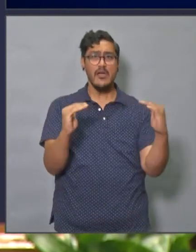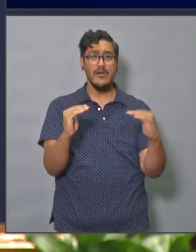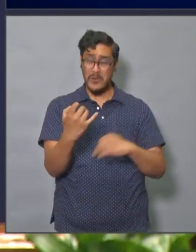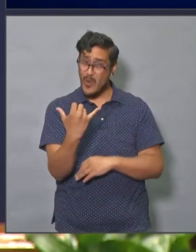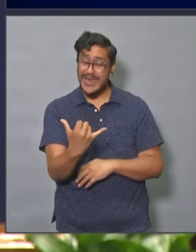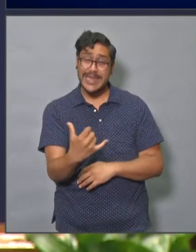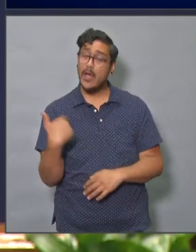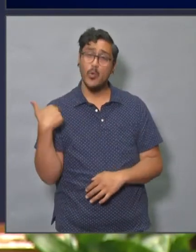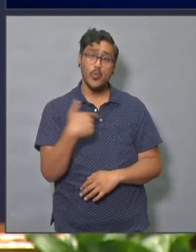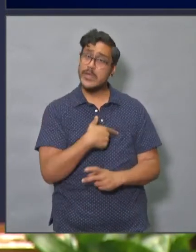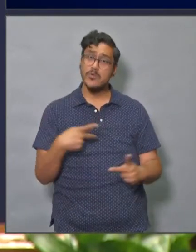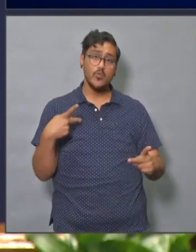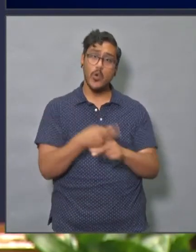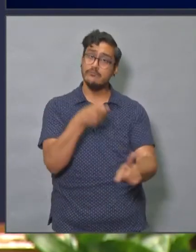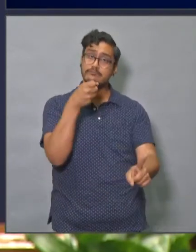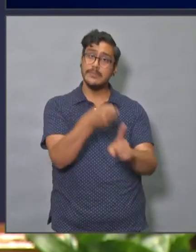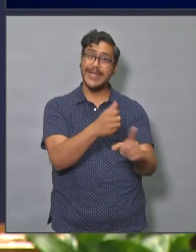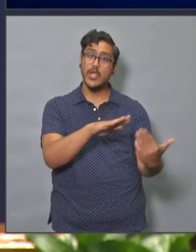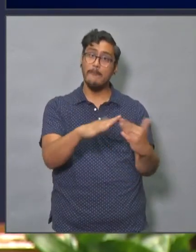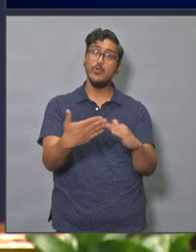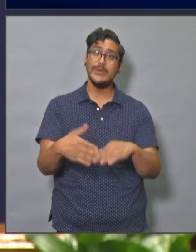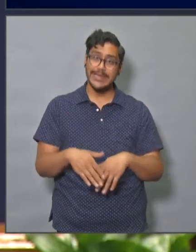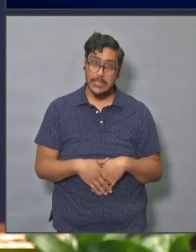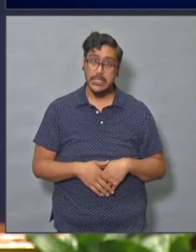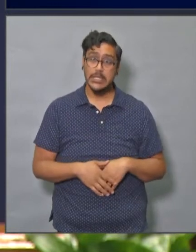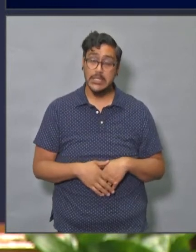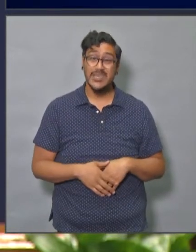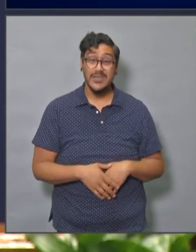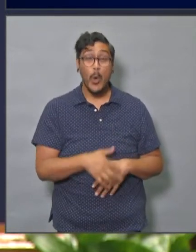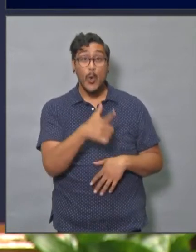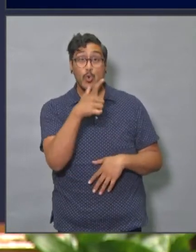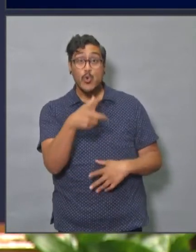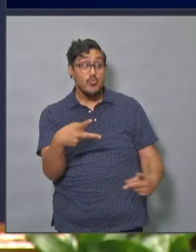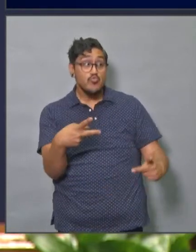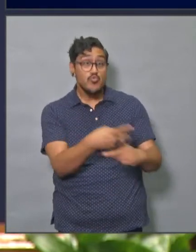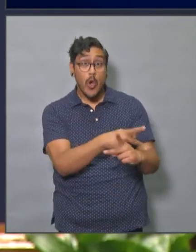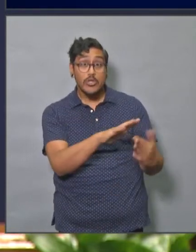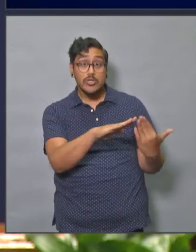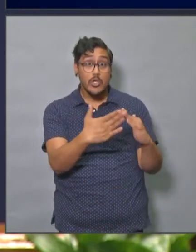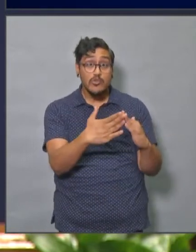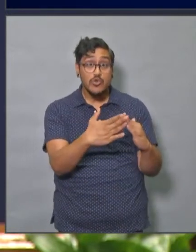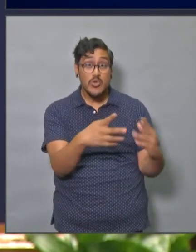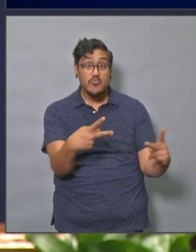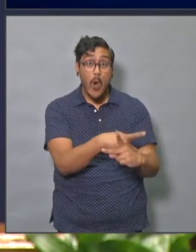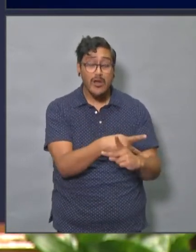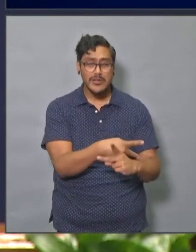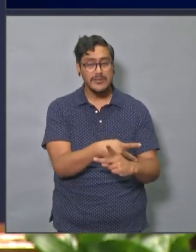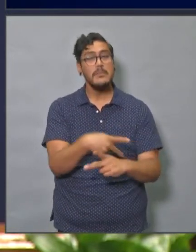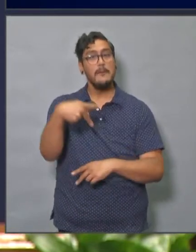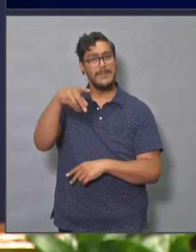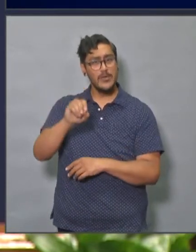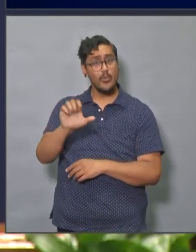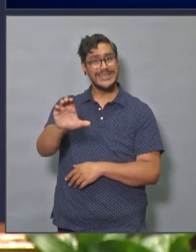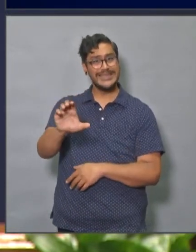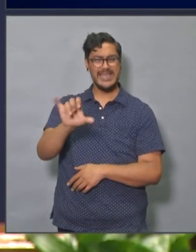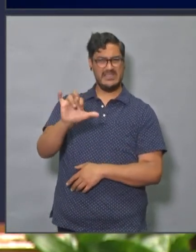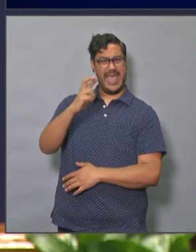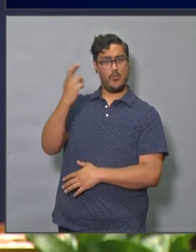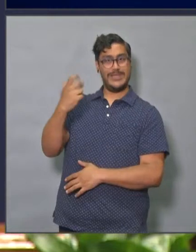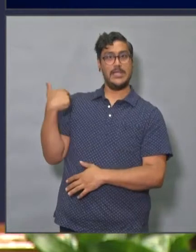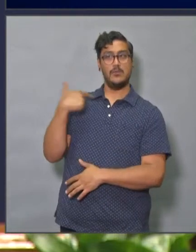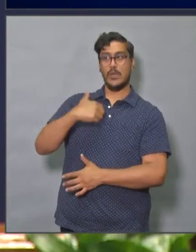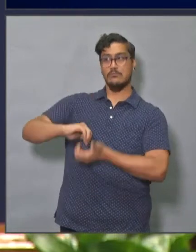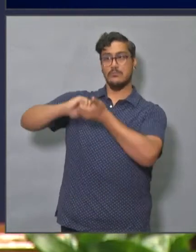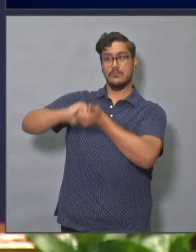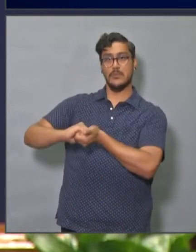momento. El virus sigue impactando comunidades vulnerables. Por eso el condado está trabajando junto con el